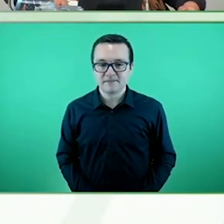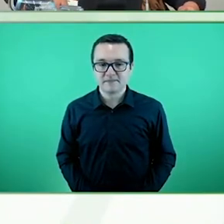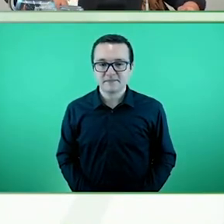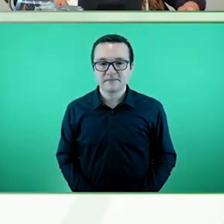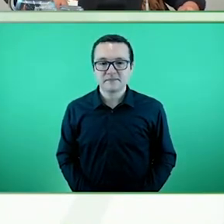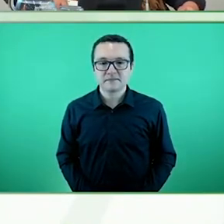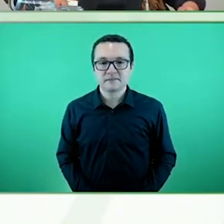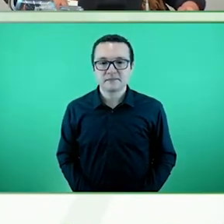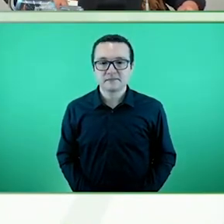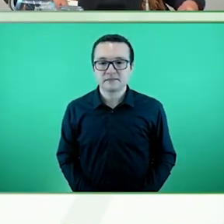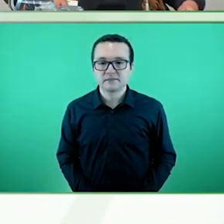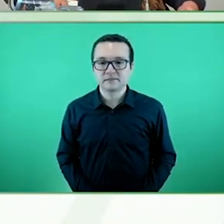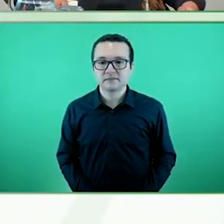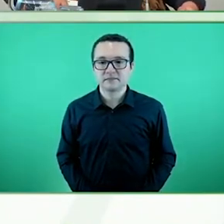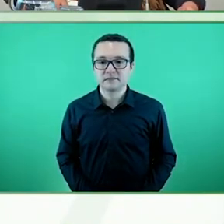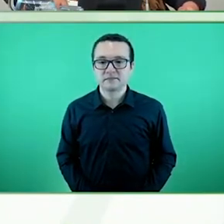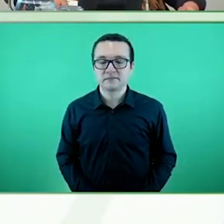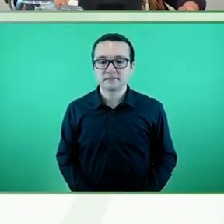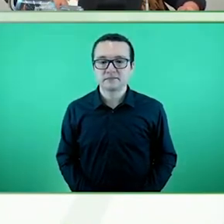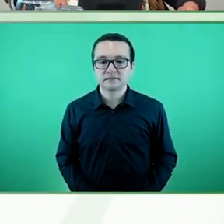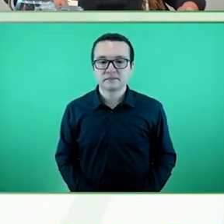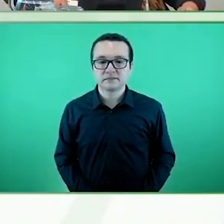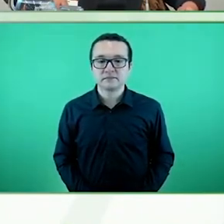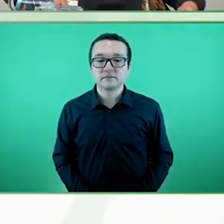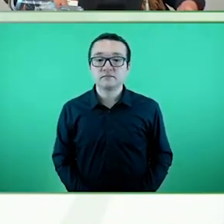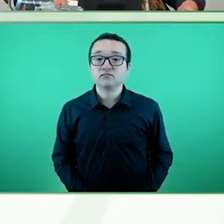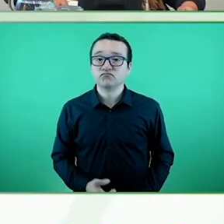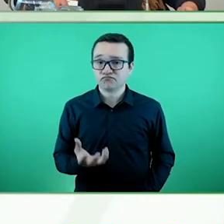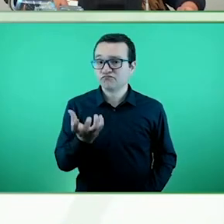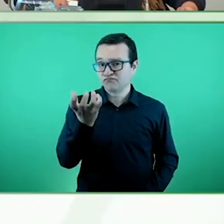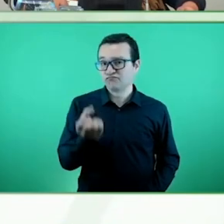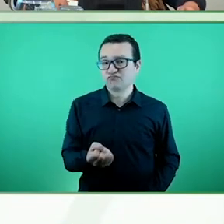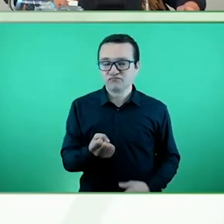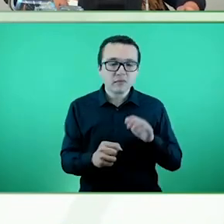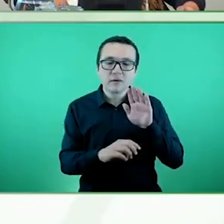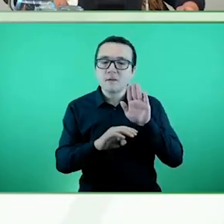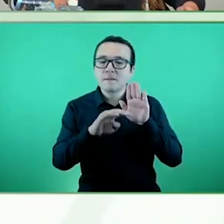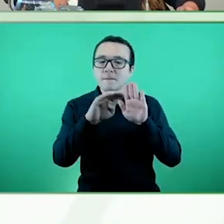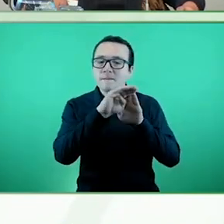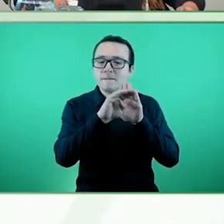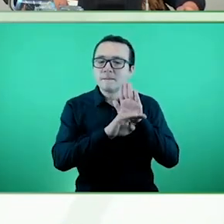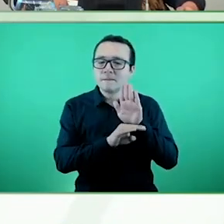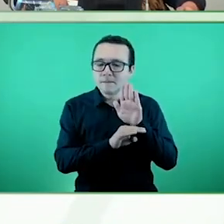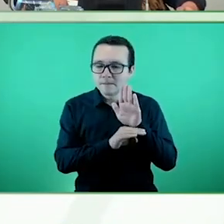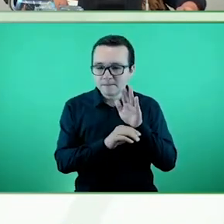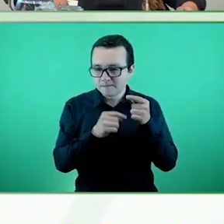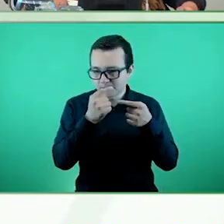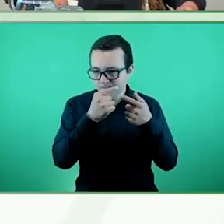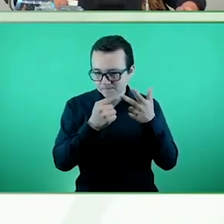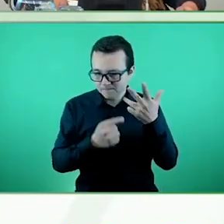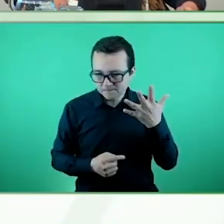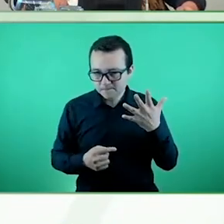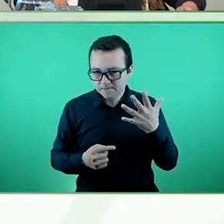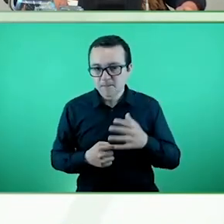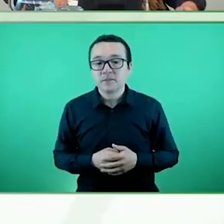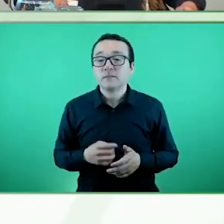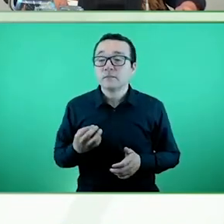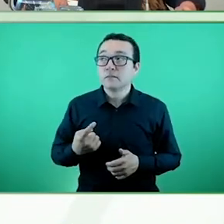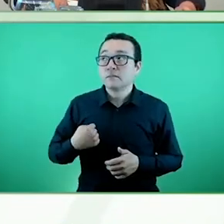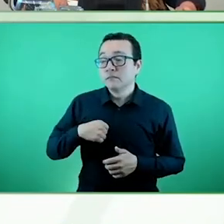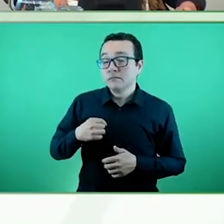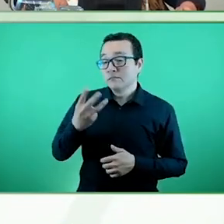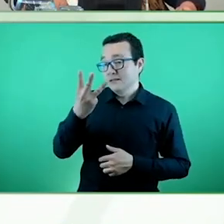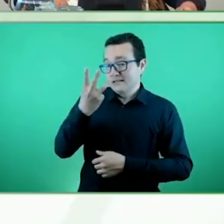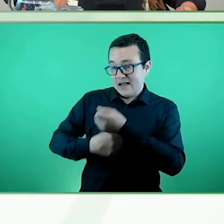Ahí sí. Algunos de los programas que tenemos, tenemos 3 programas con los cuales partimos hace 3 años diseñando